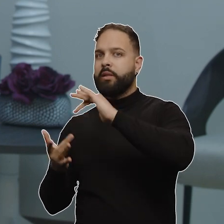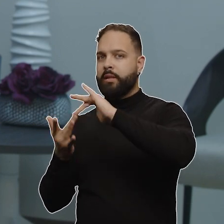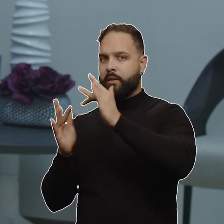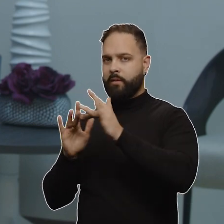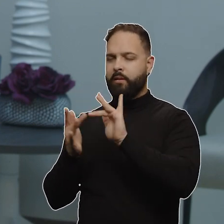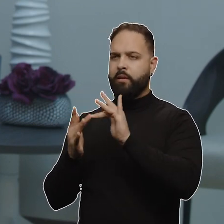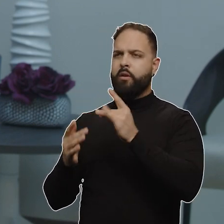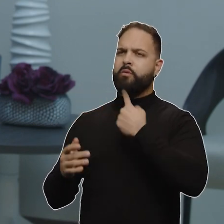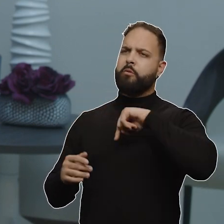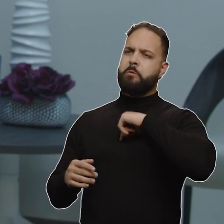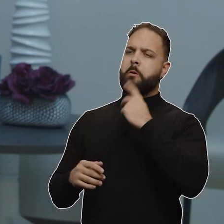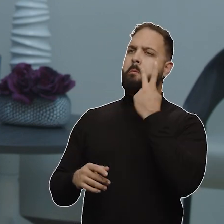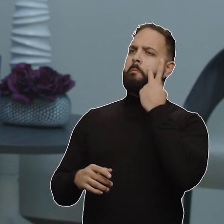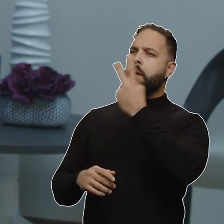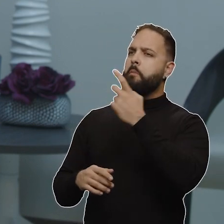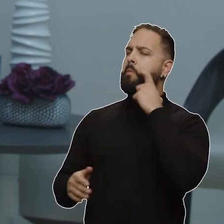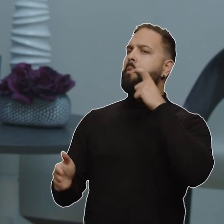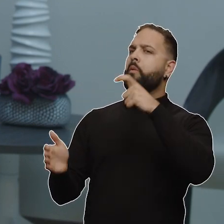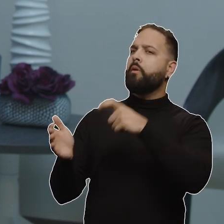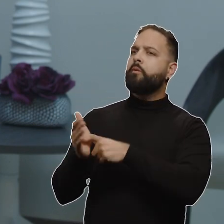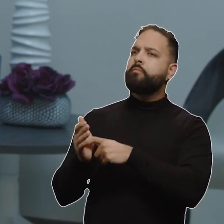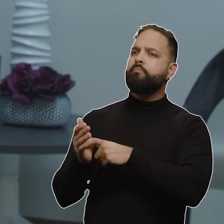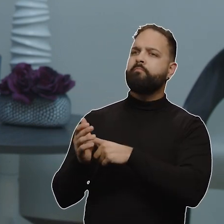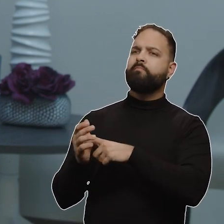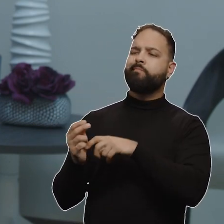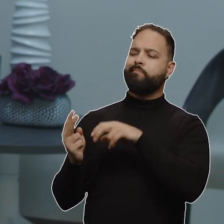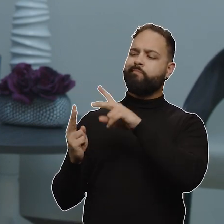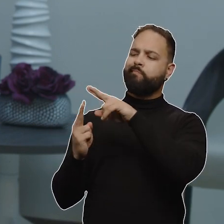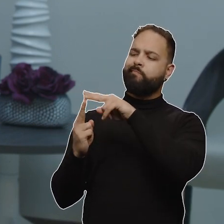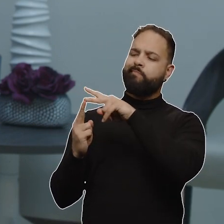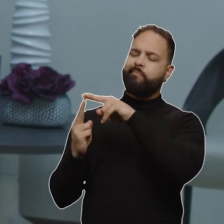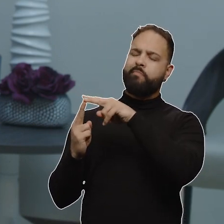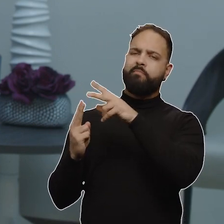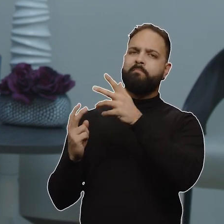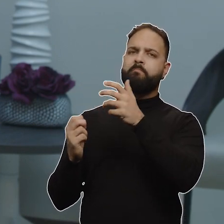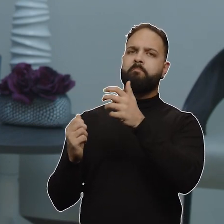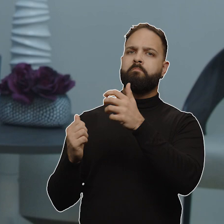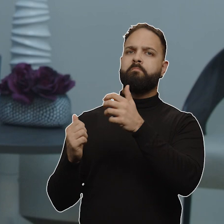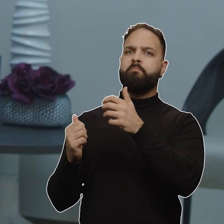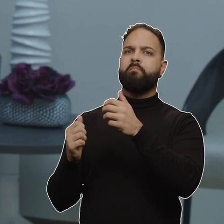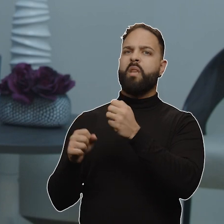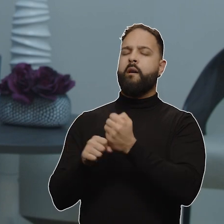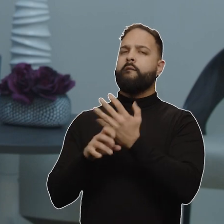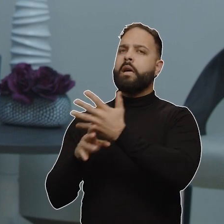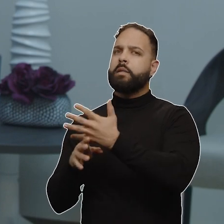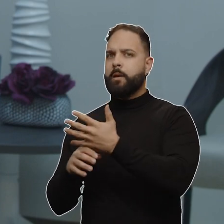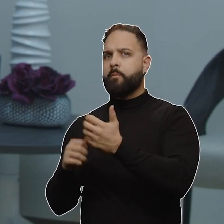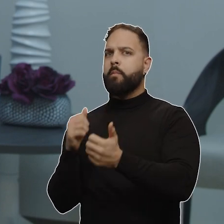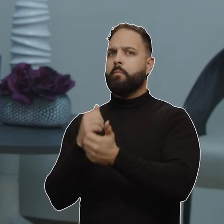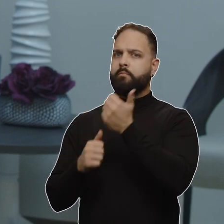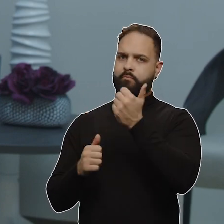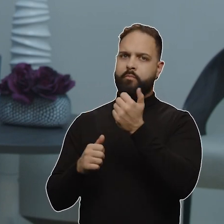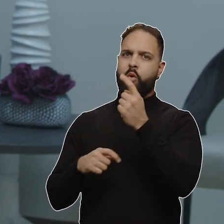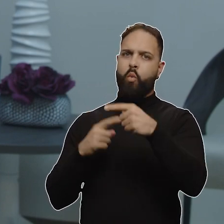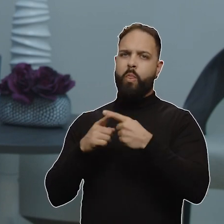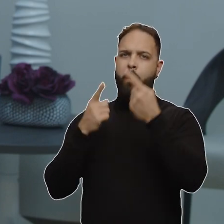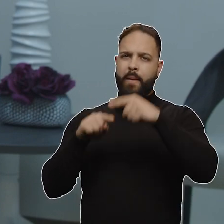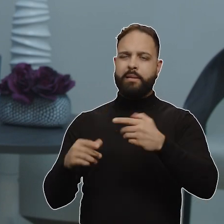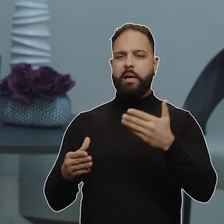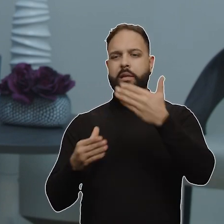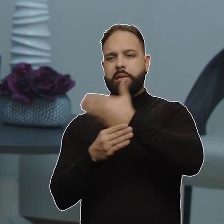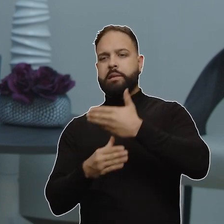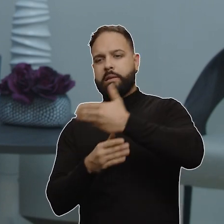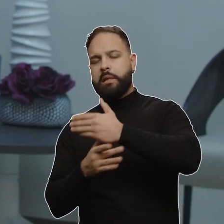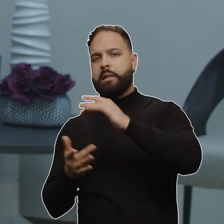violencia cibernética, lo que vemos es que hay dos áreas que afectan a la persona cuando ocurre la